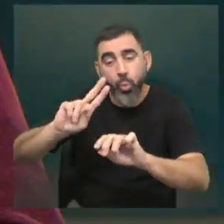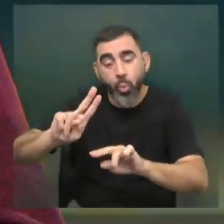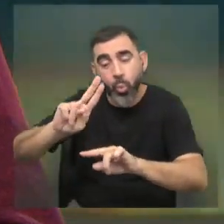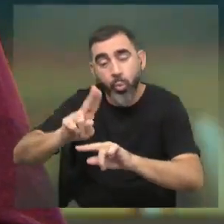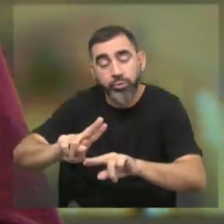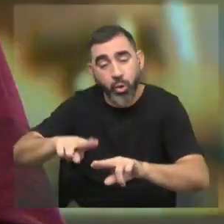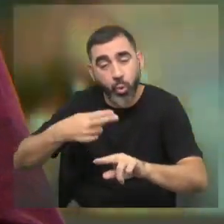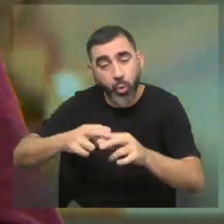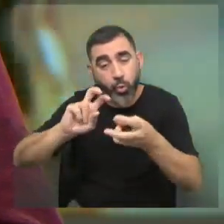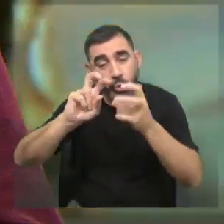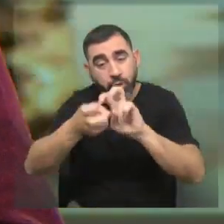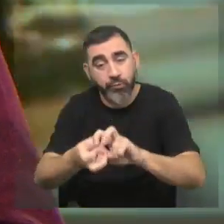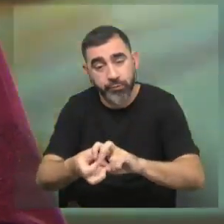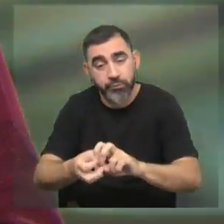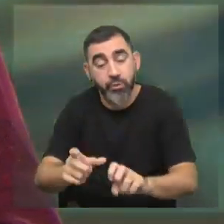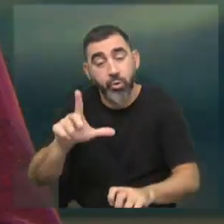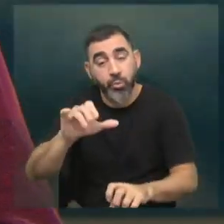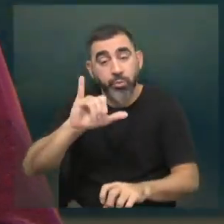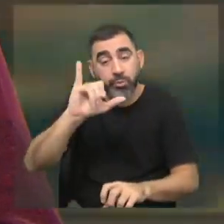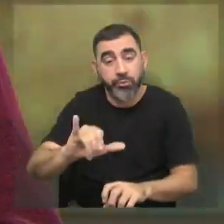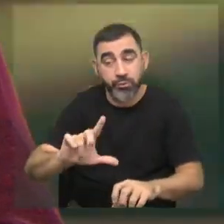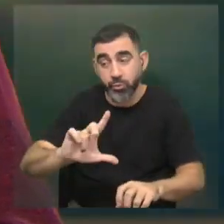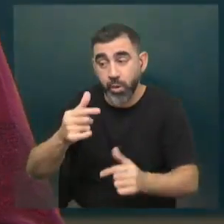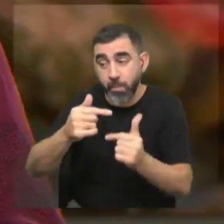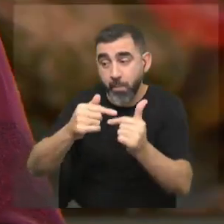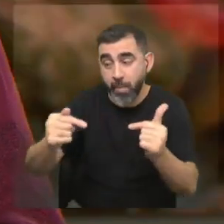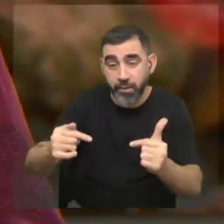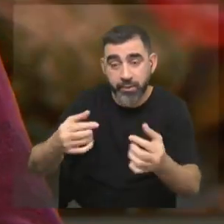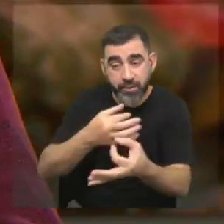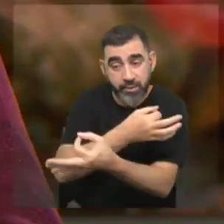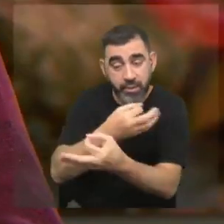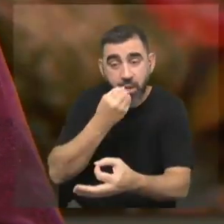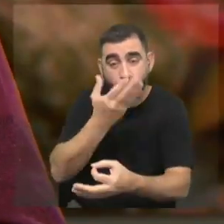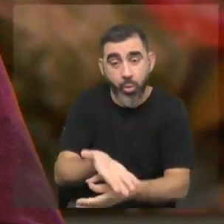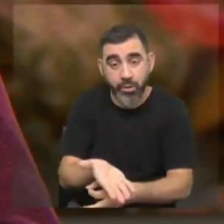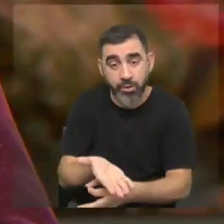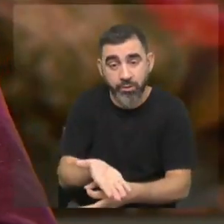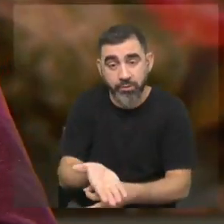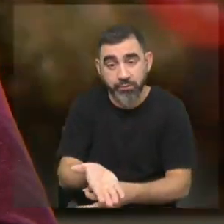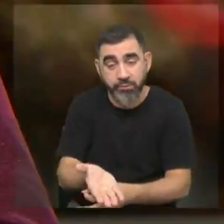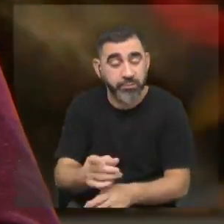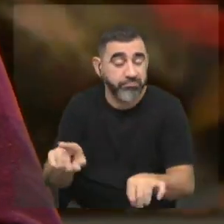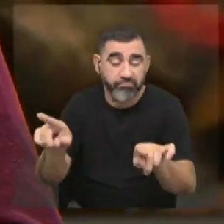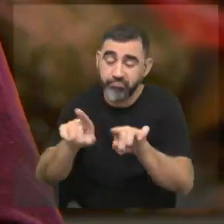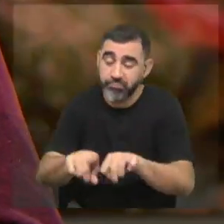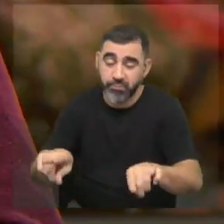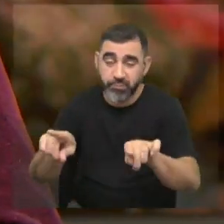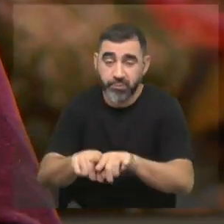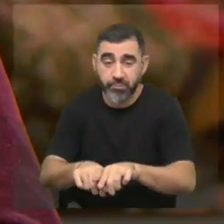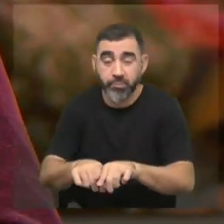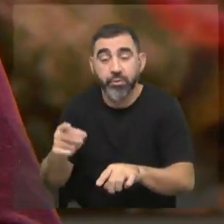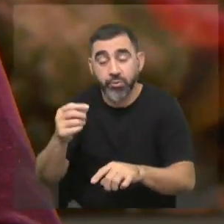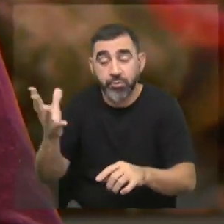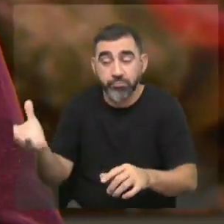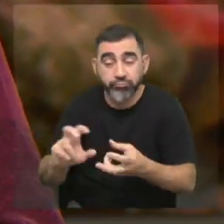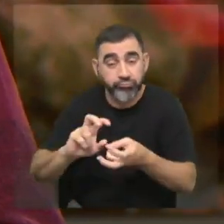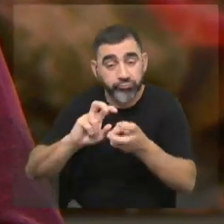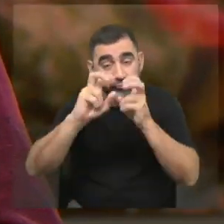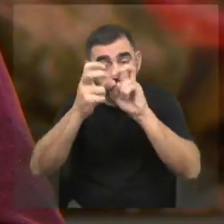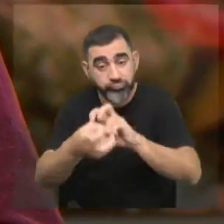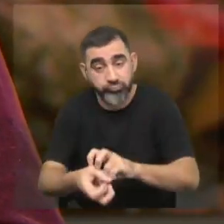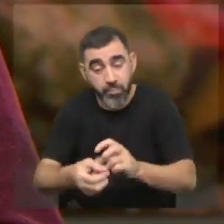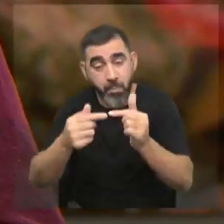En particular, en lo que hace a las fibras de carbono, para lo que es el deporte, es el material número uno para este tipo de aplicación, ¿no? Digo, existen